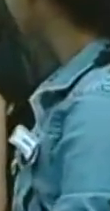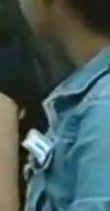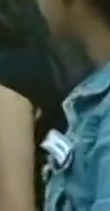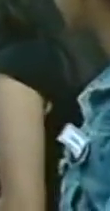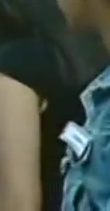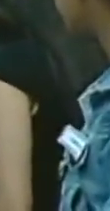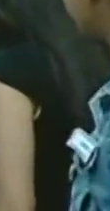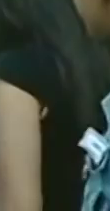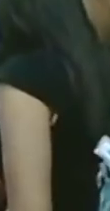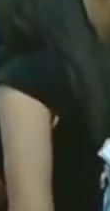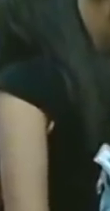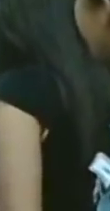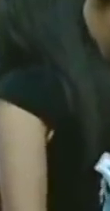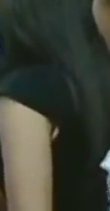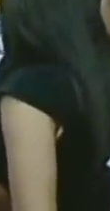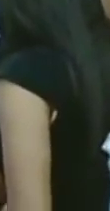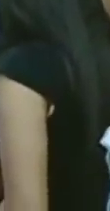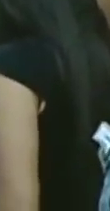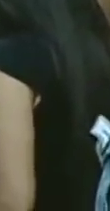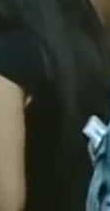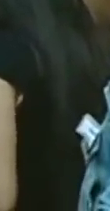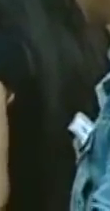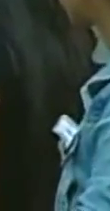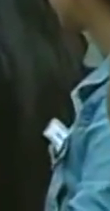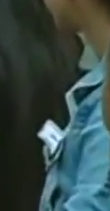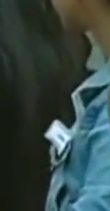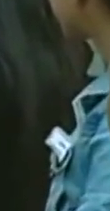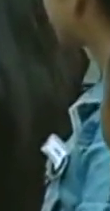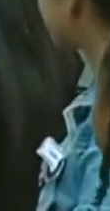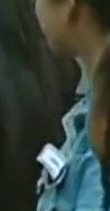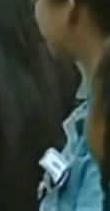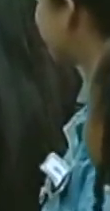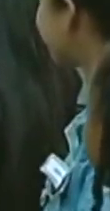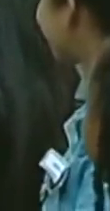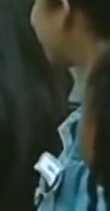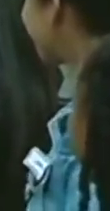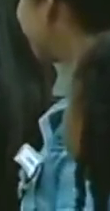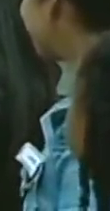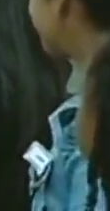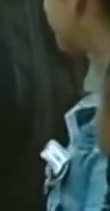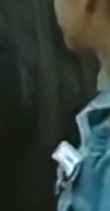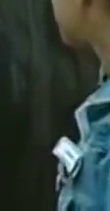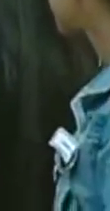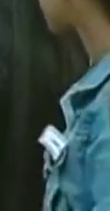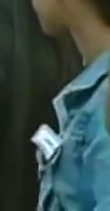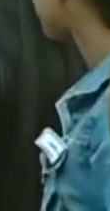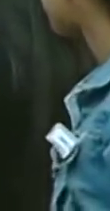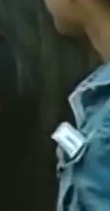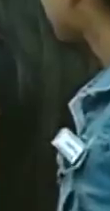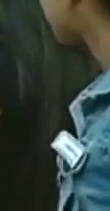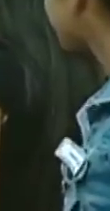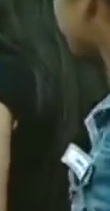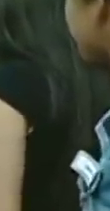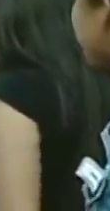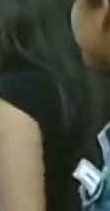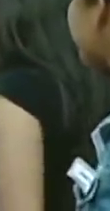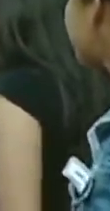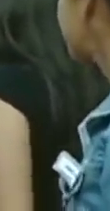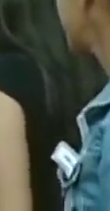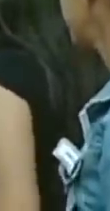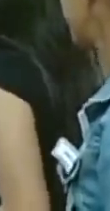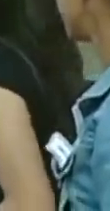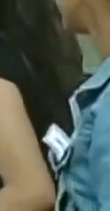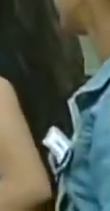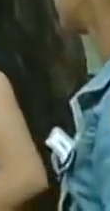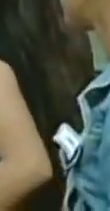Moros. Recordemos que este programa social, nacido en revolución en el año 2011, fue gracias al comandante supremo